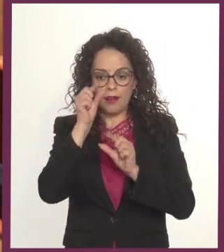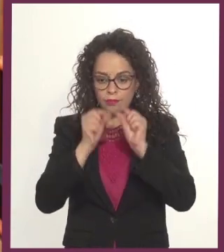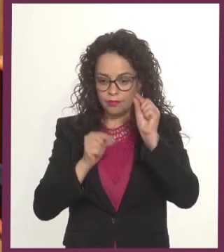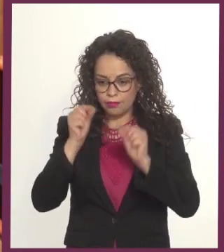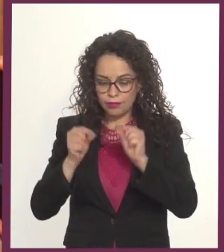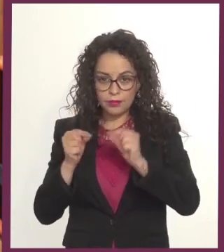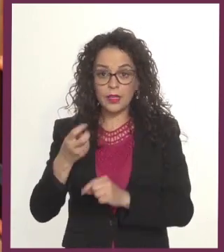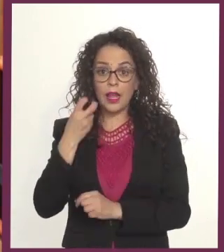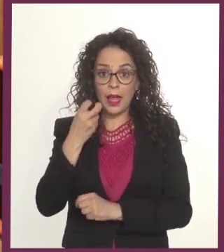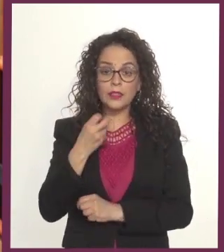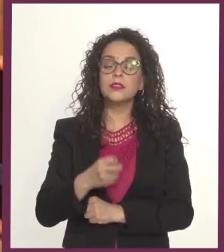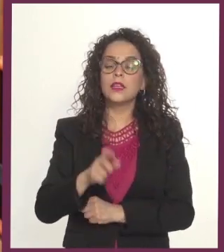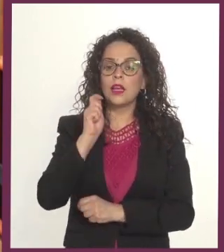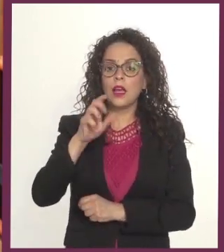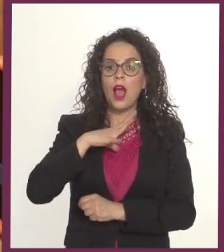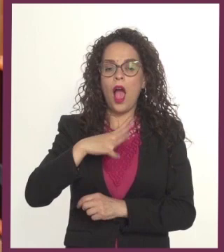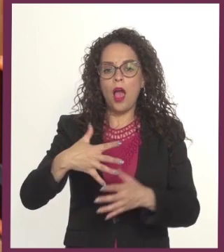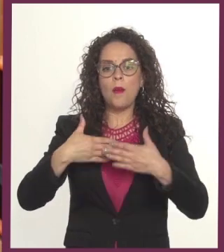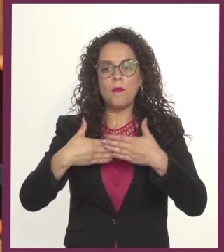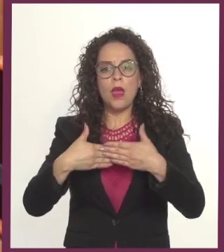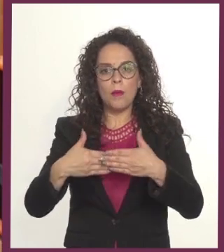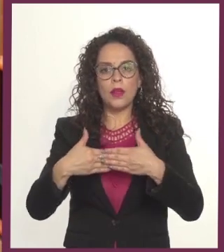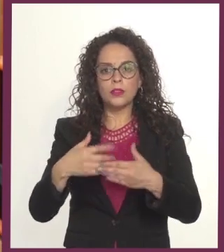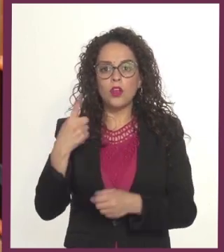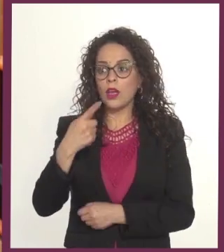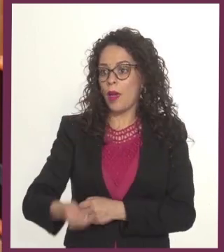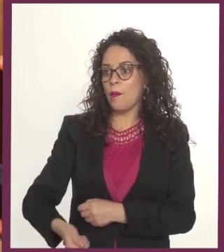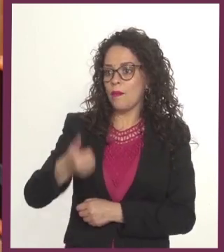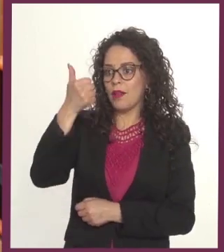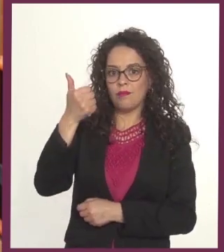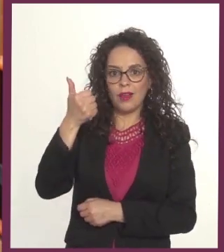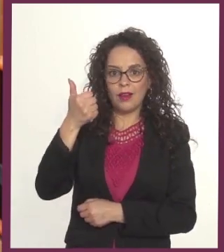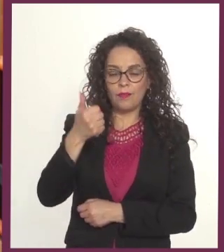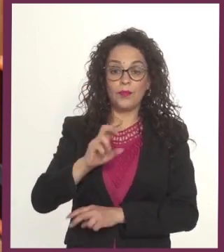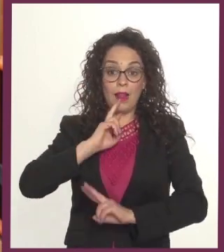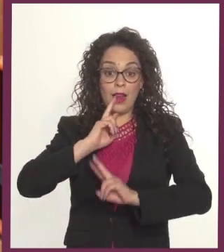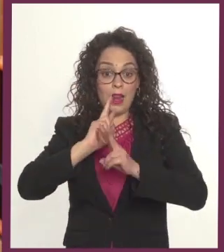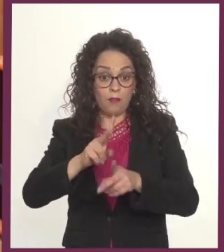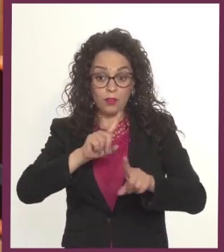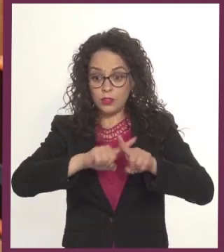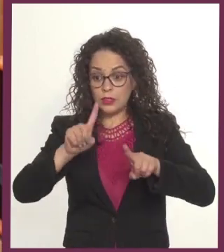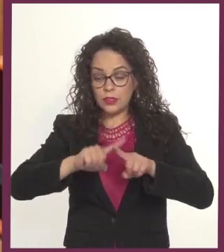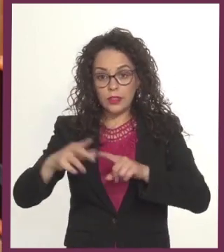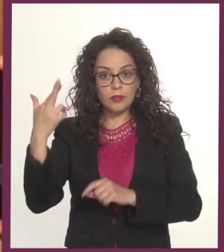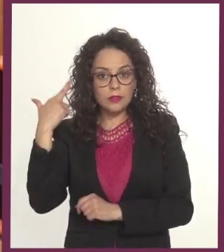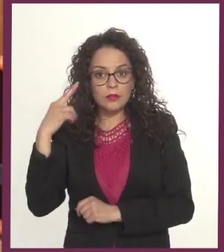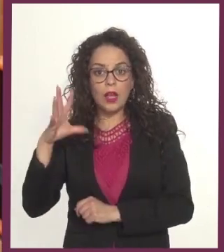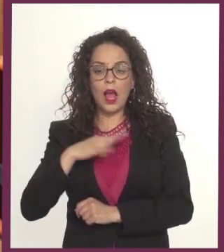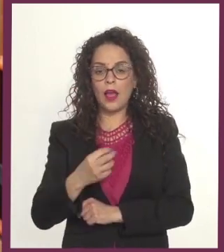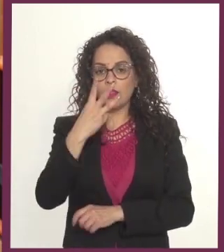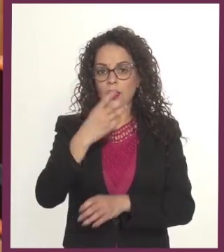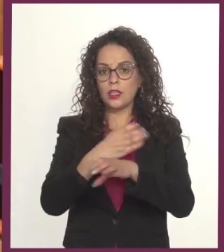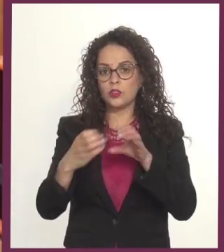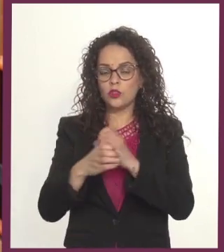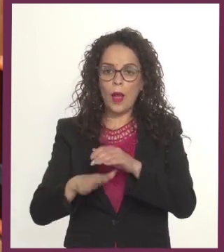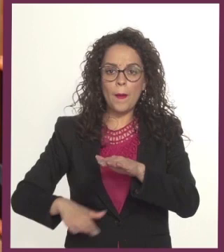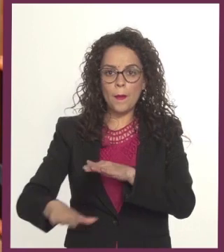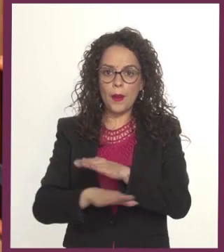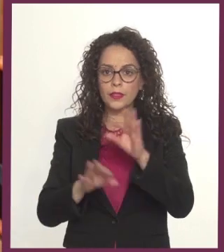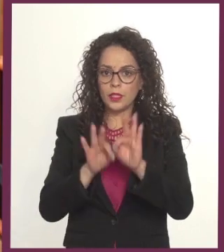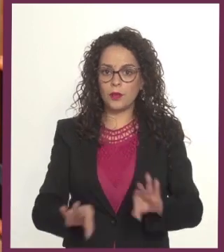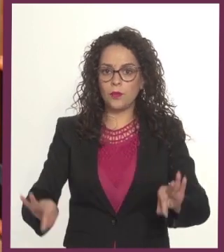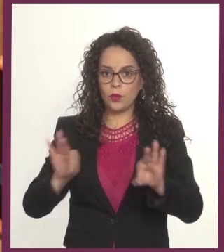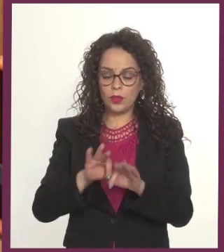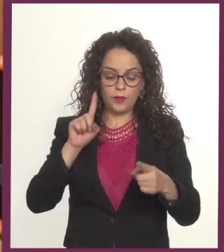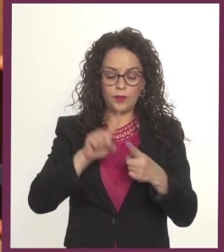y cavidades por los que va pasando el aire y cada uno va añadiendo nuevas vibraciones a la frecuencia inicial. La voz, como